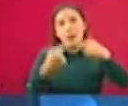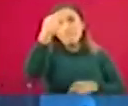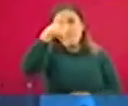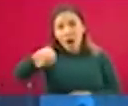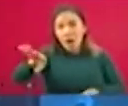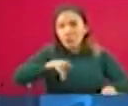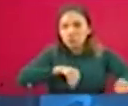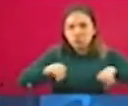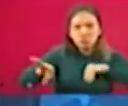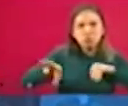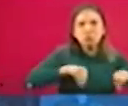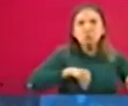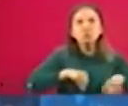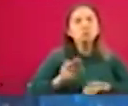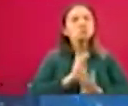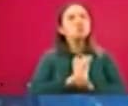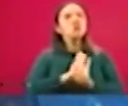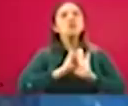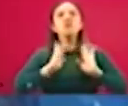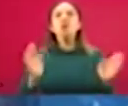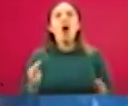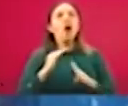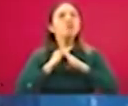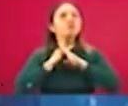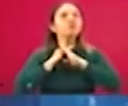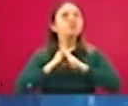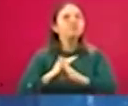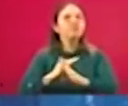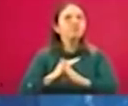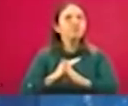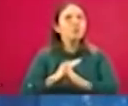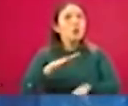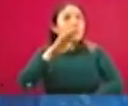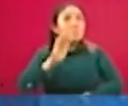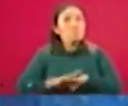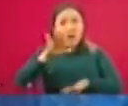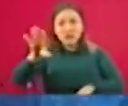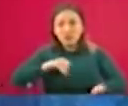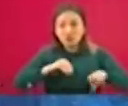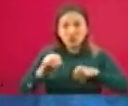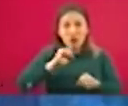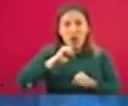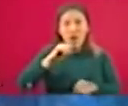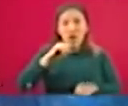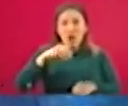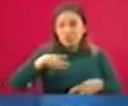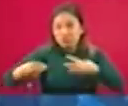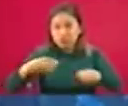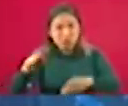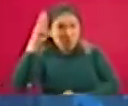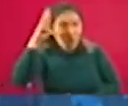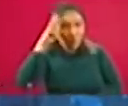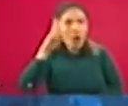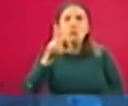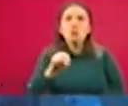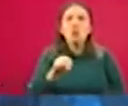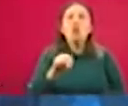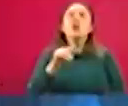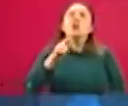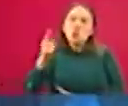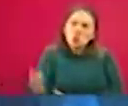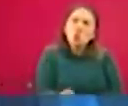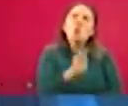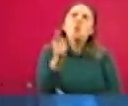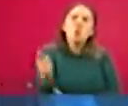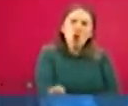esos diagnósticos corresponde con personas que después reciben atención en una unidad de salud, y